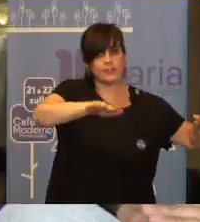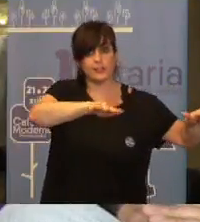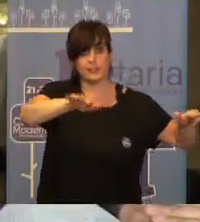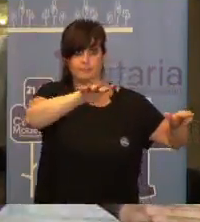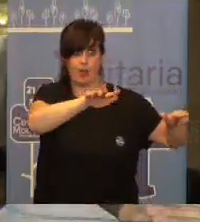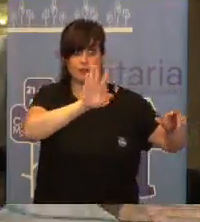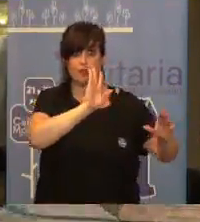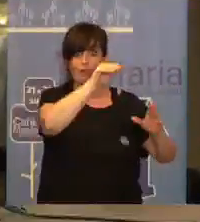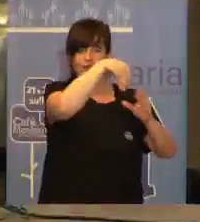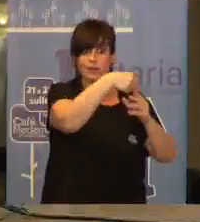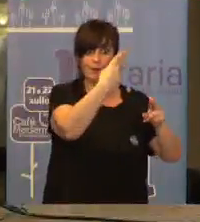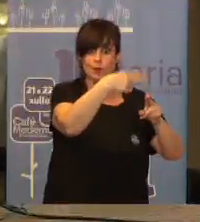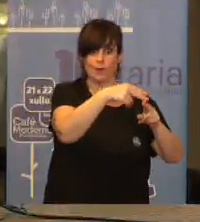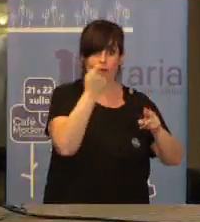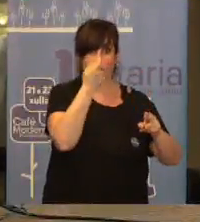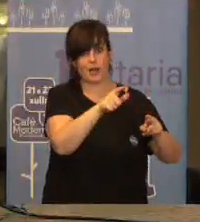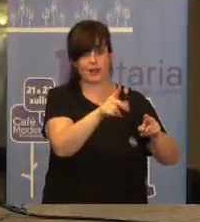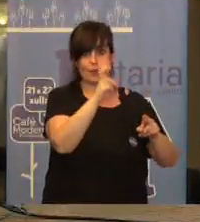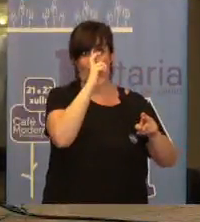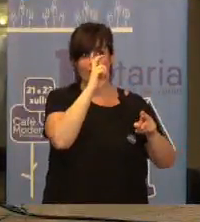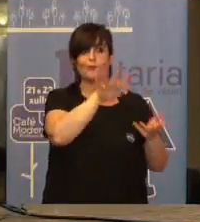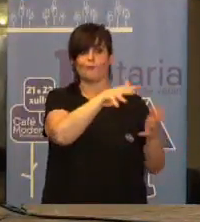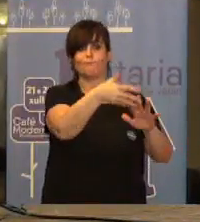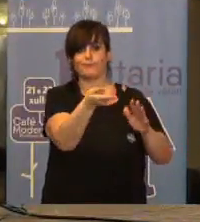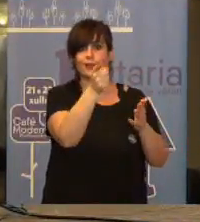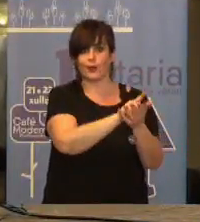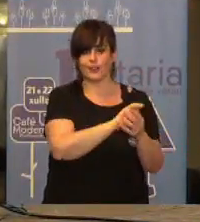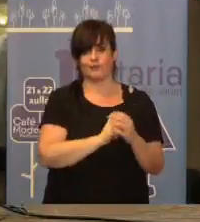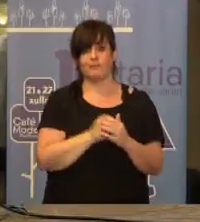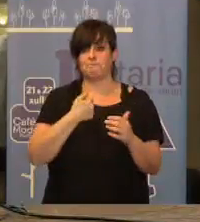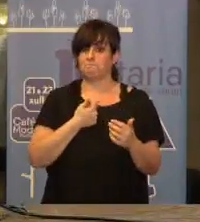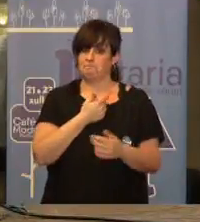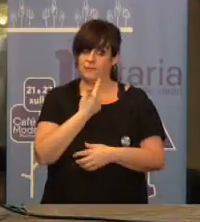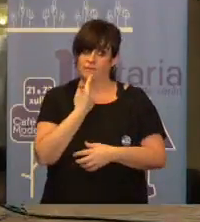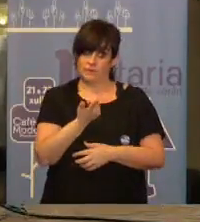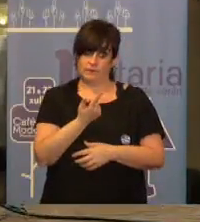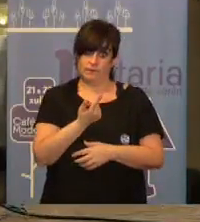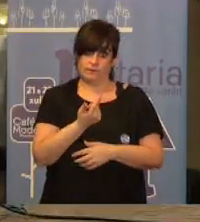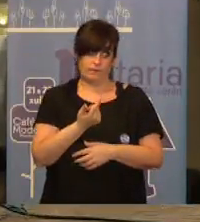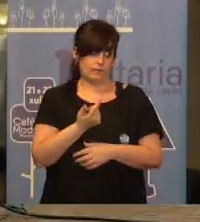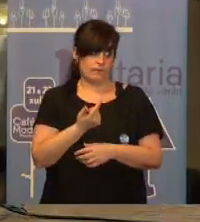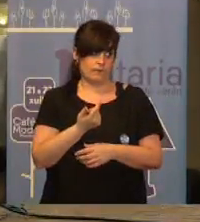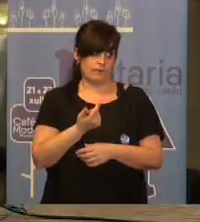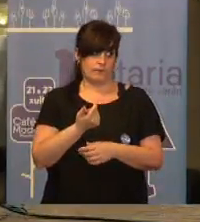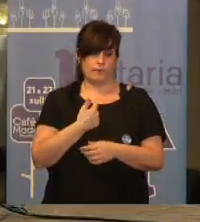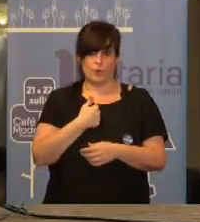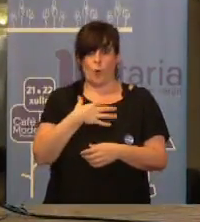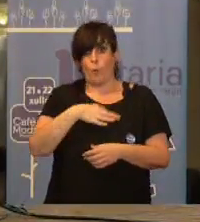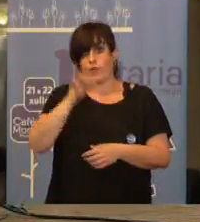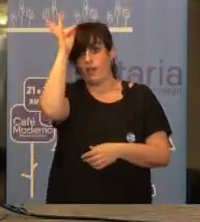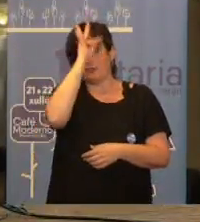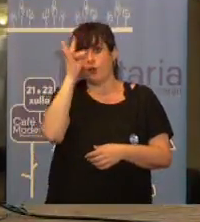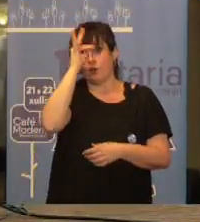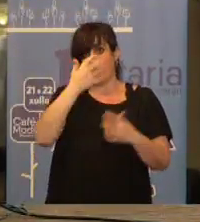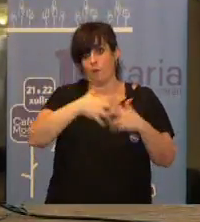intervención política parecidos aos anteriores. Xa digo que non me vou a cortar para poder falar da teoría dos motores auxiliares,